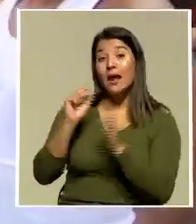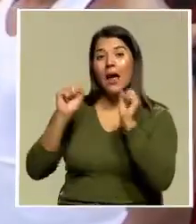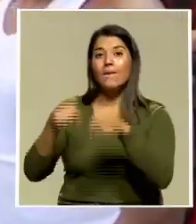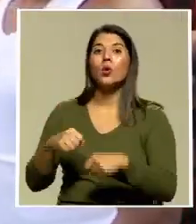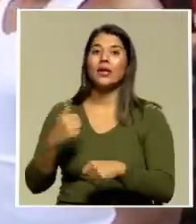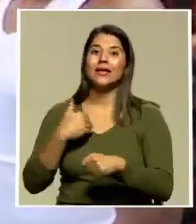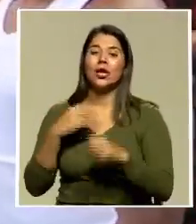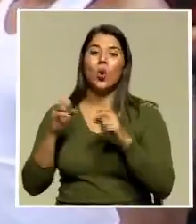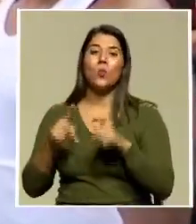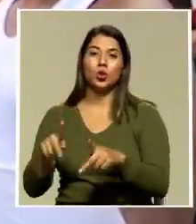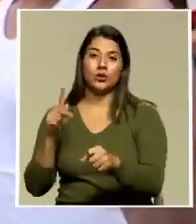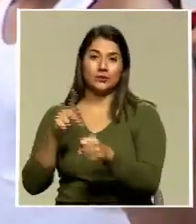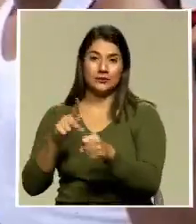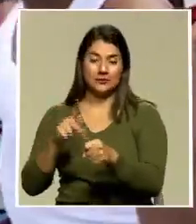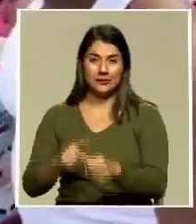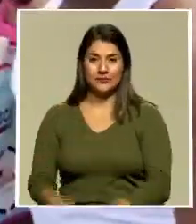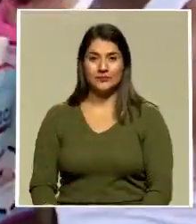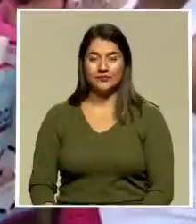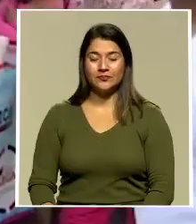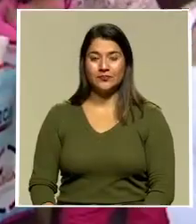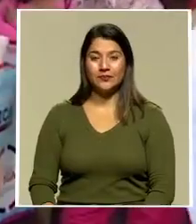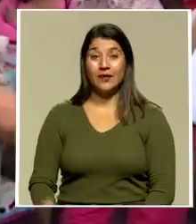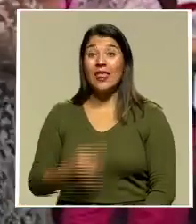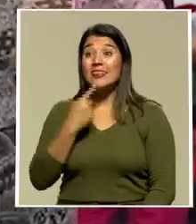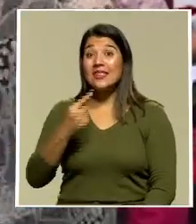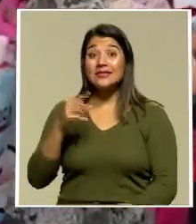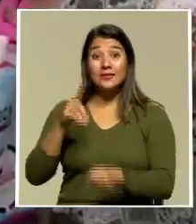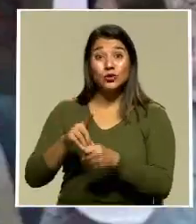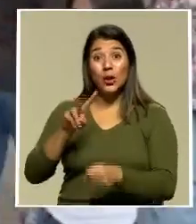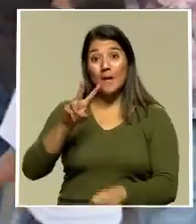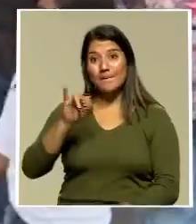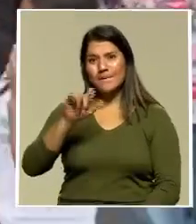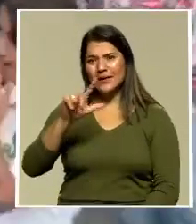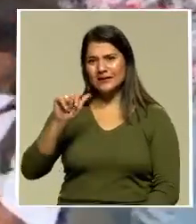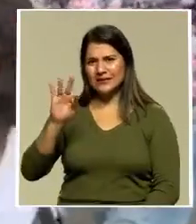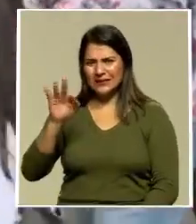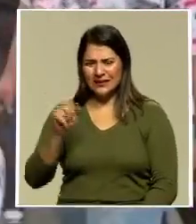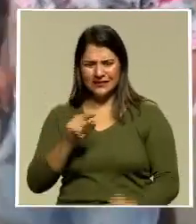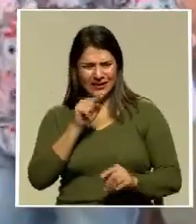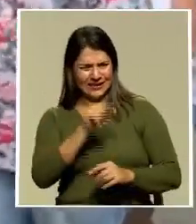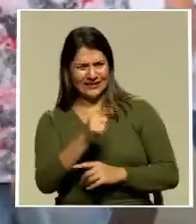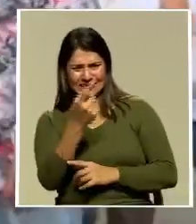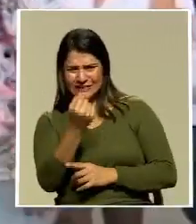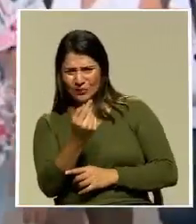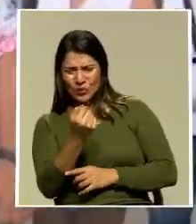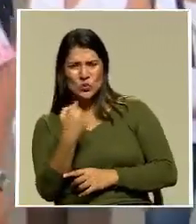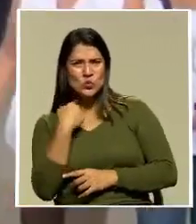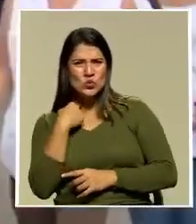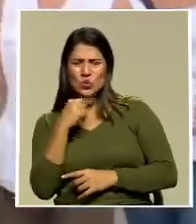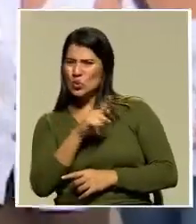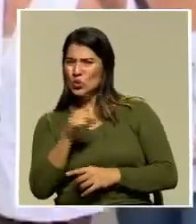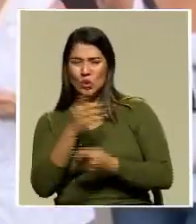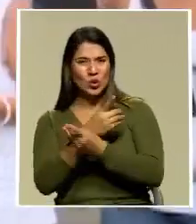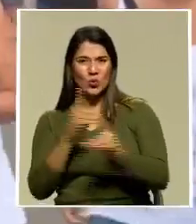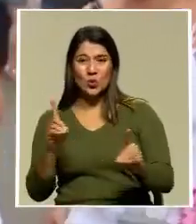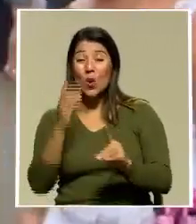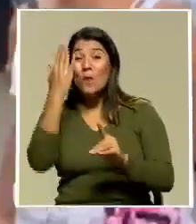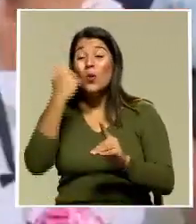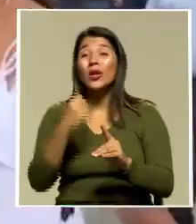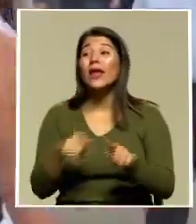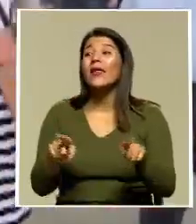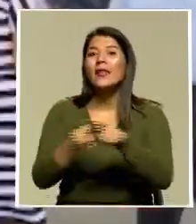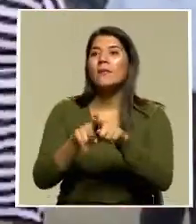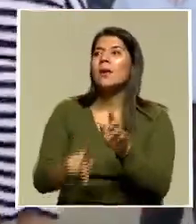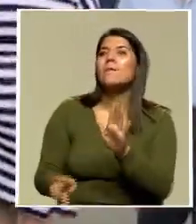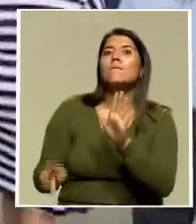esta posibilidad. Villalta asegura que estos montos son antidemocráticos, pues prohíben inclusive a los mismos militantes de